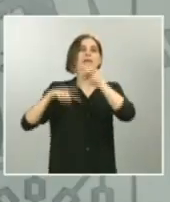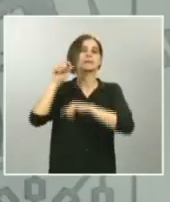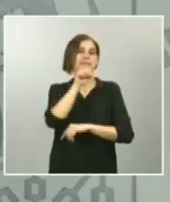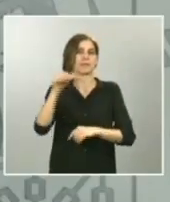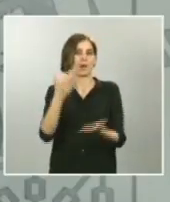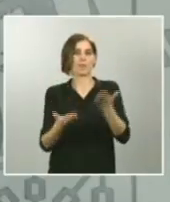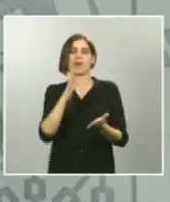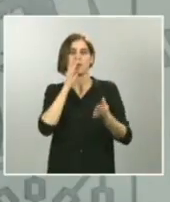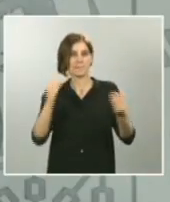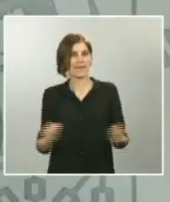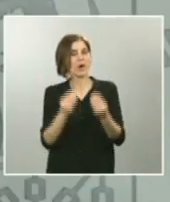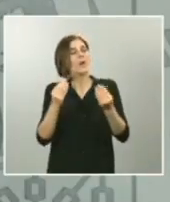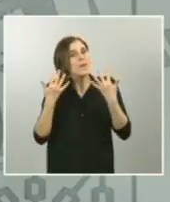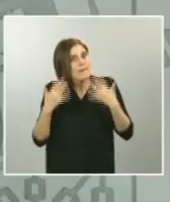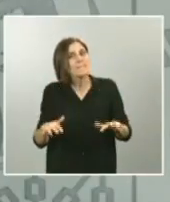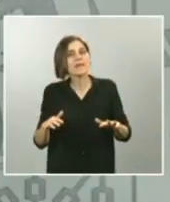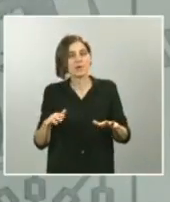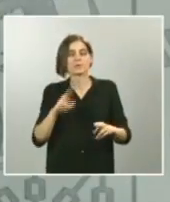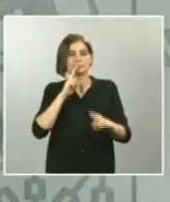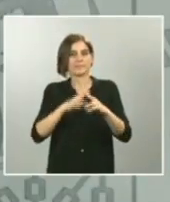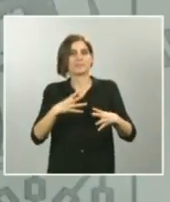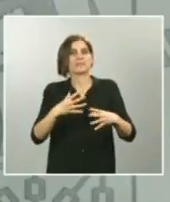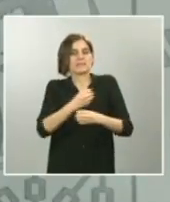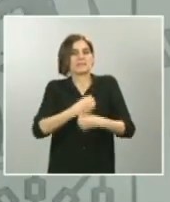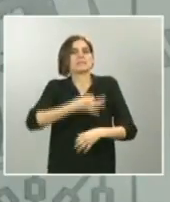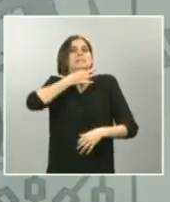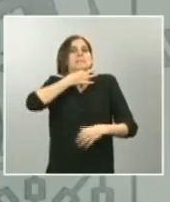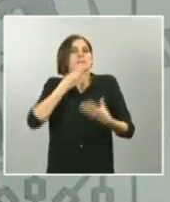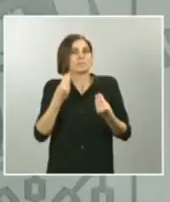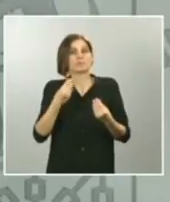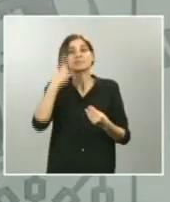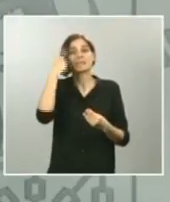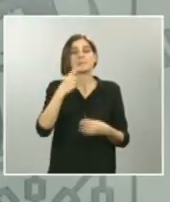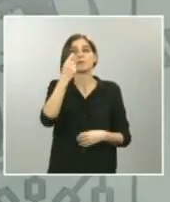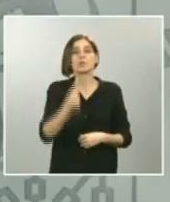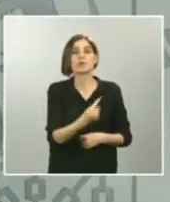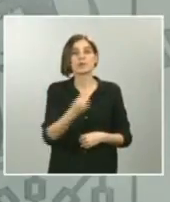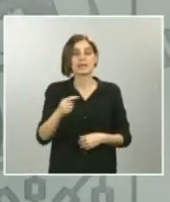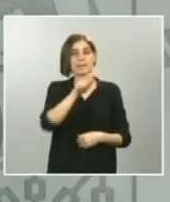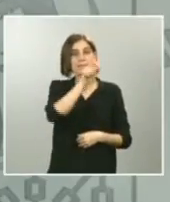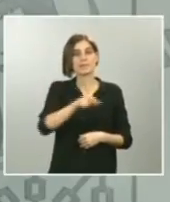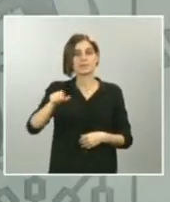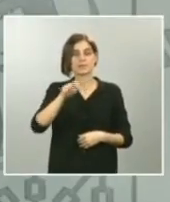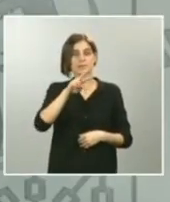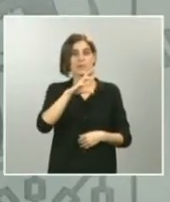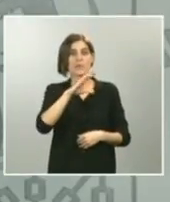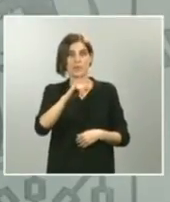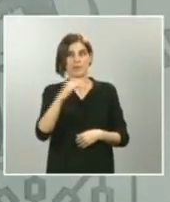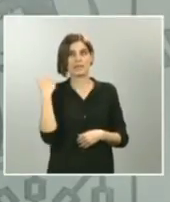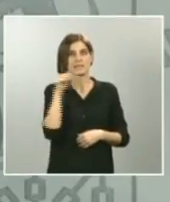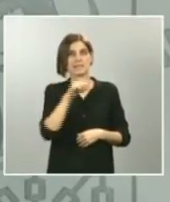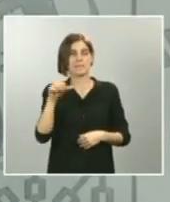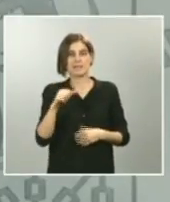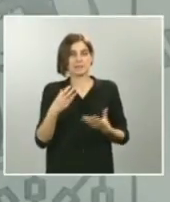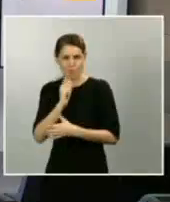estant en una situació de alto estrès, sobre todo sabiendo que ese número total de camas UCIs se ha incrementado mucho en las últimas semanas en la preparación